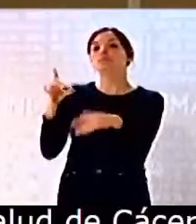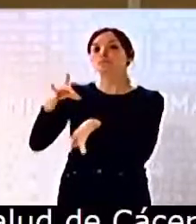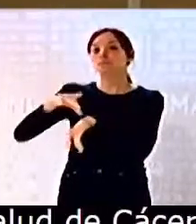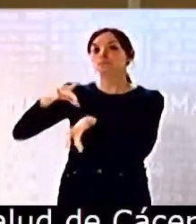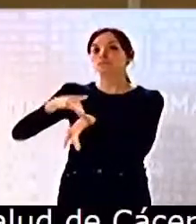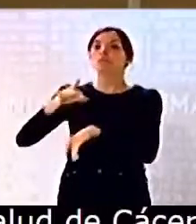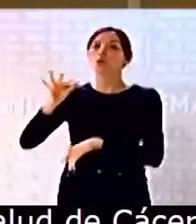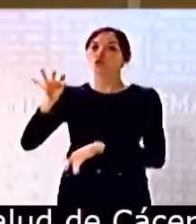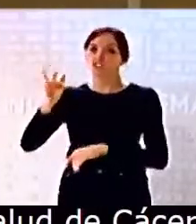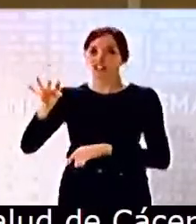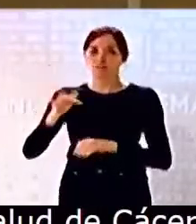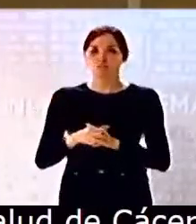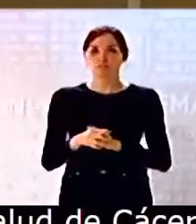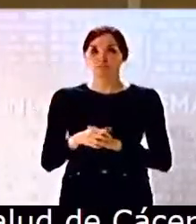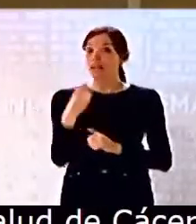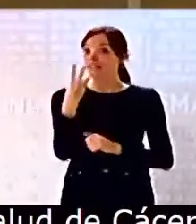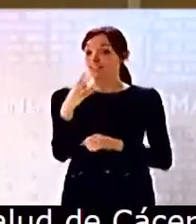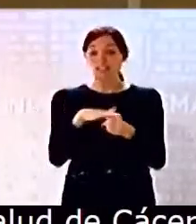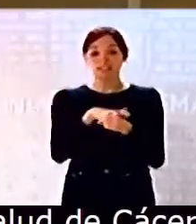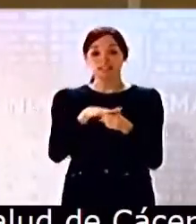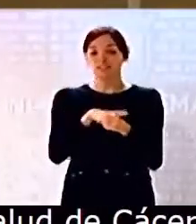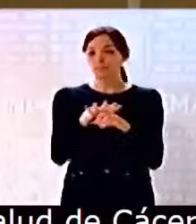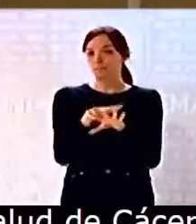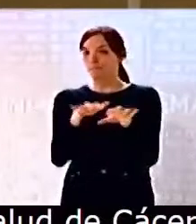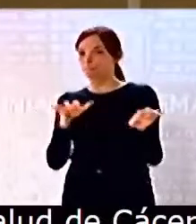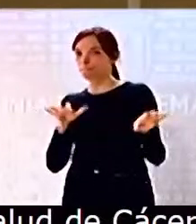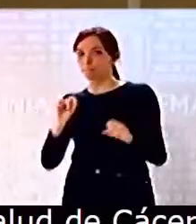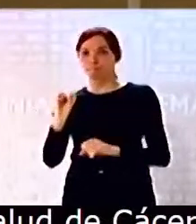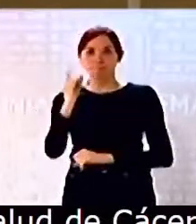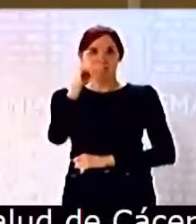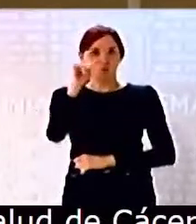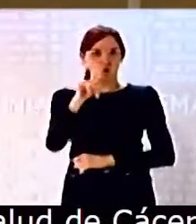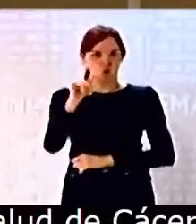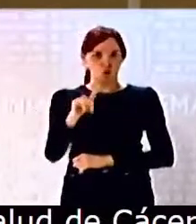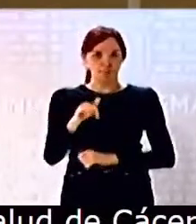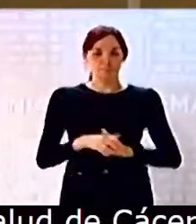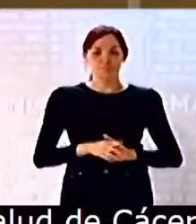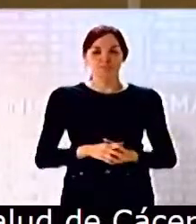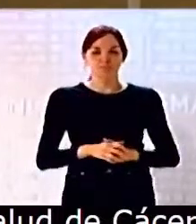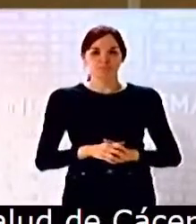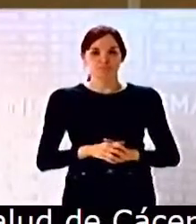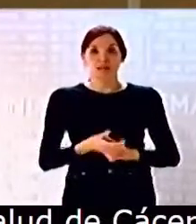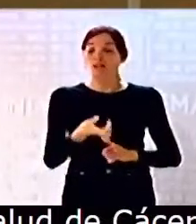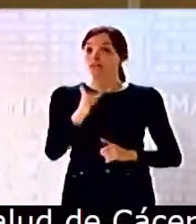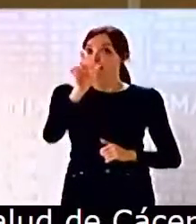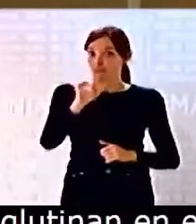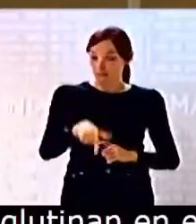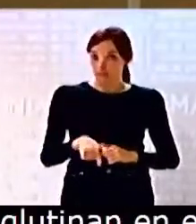3 áreas que más positivos aglutinan en el día de hoy. Tenemos